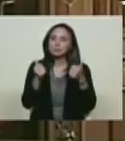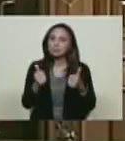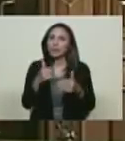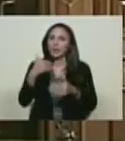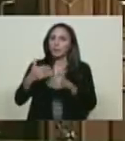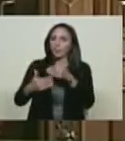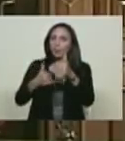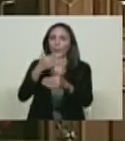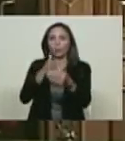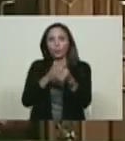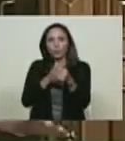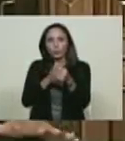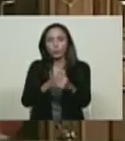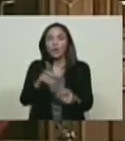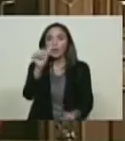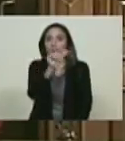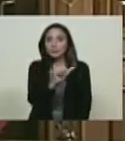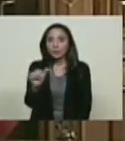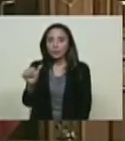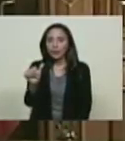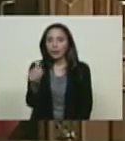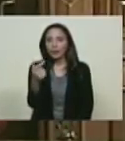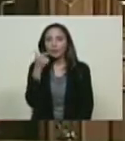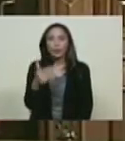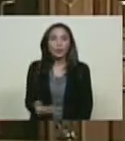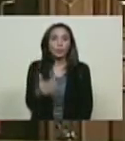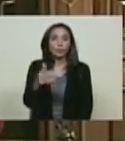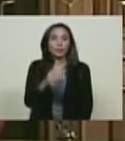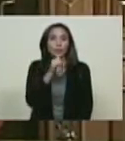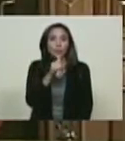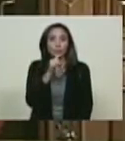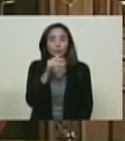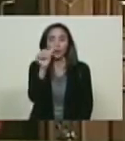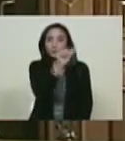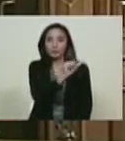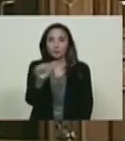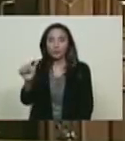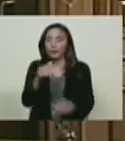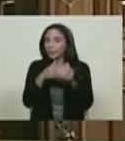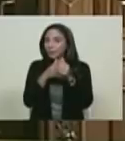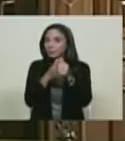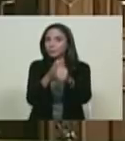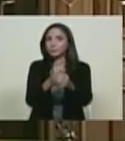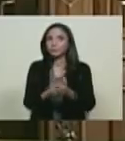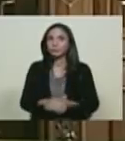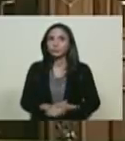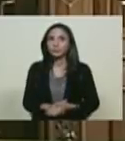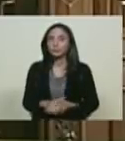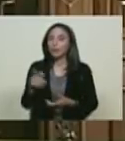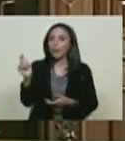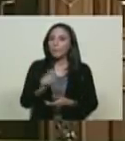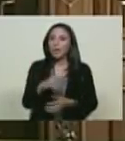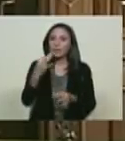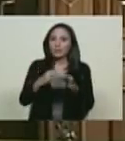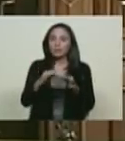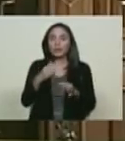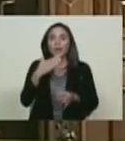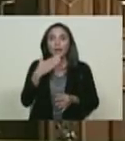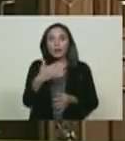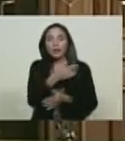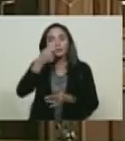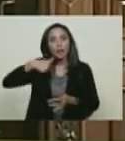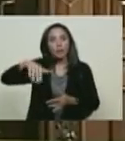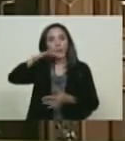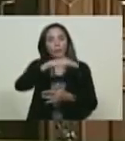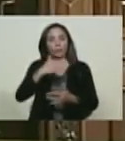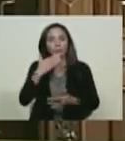su curso. Esta semana vamos a tener importantes acciones para seguir el curso del mes de septiembre. Le doy las gracias al pueblo de